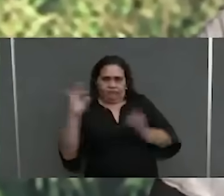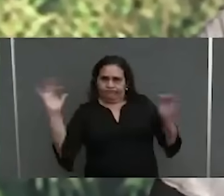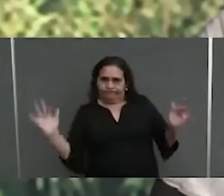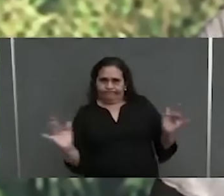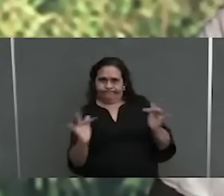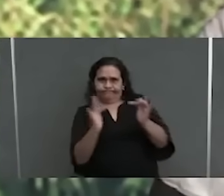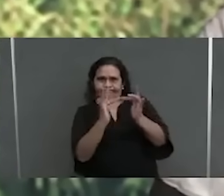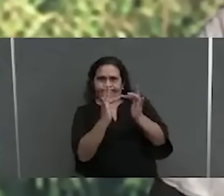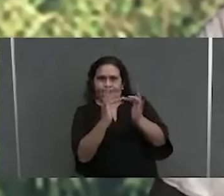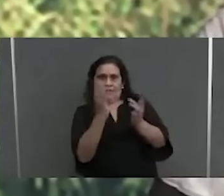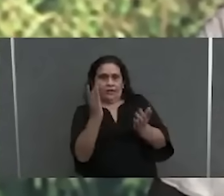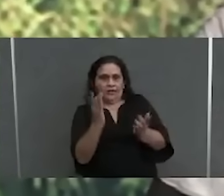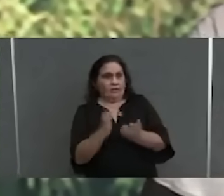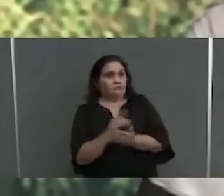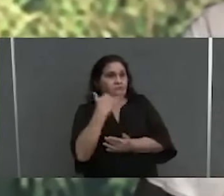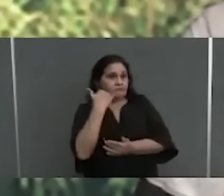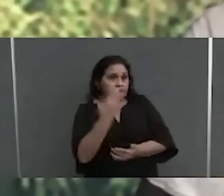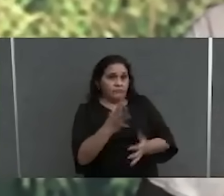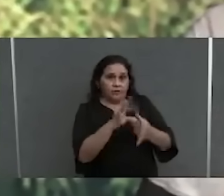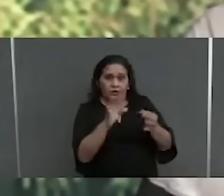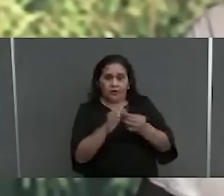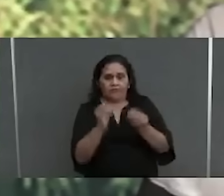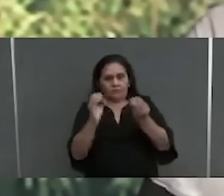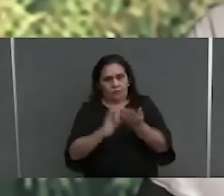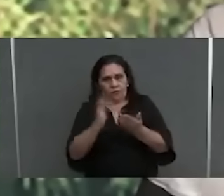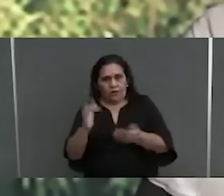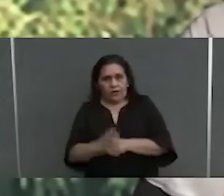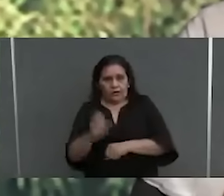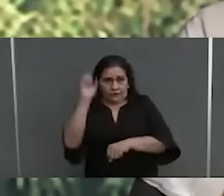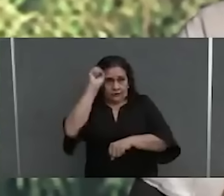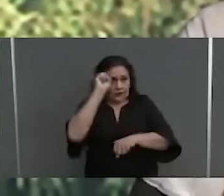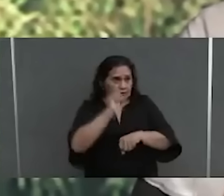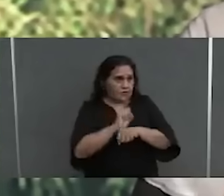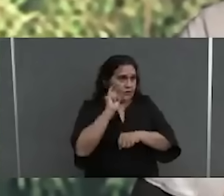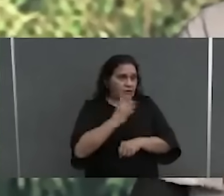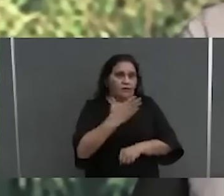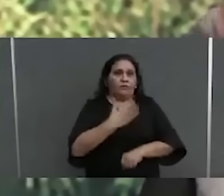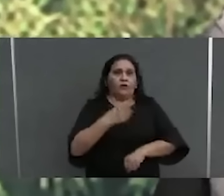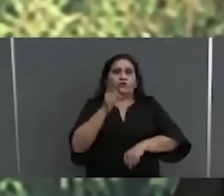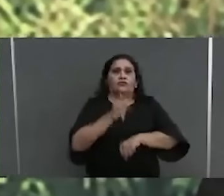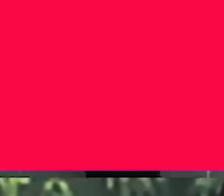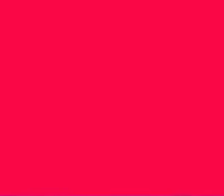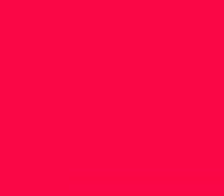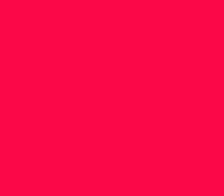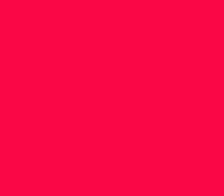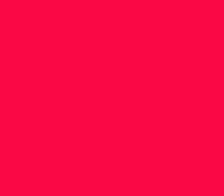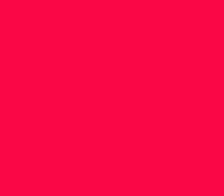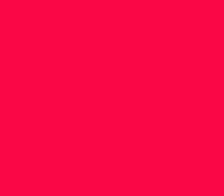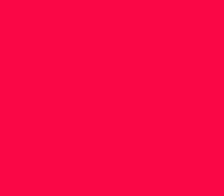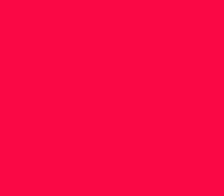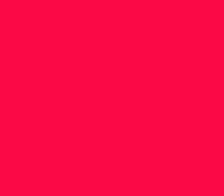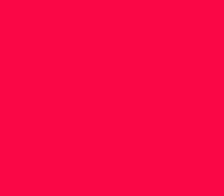que, bueno, pues es lo que queríamos platicarles. Muchas gracias, secretaria Pocañanos, y muy buenos días a todos.